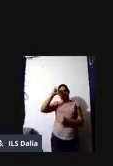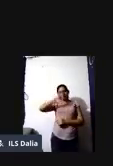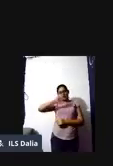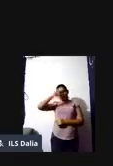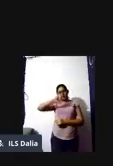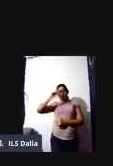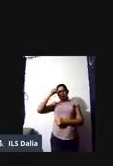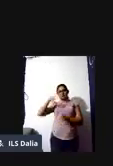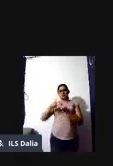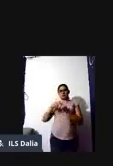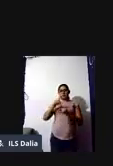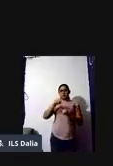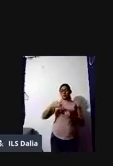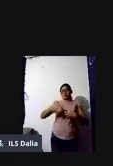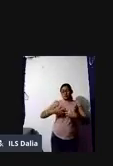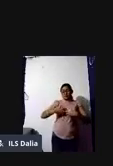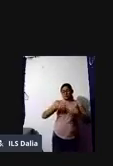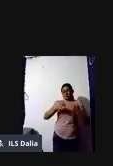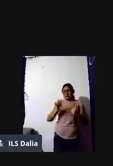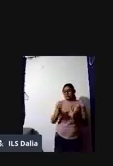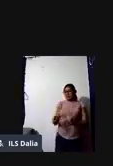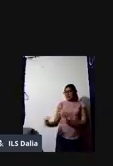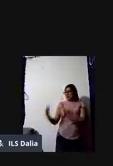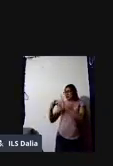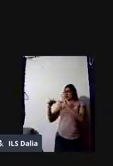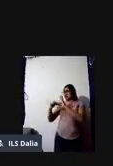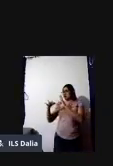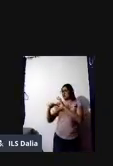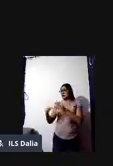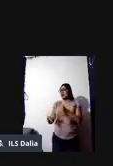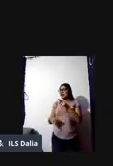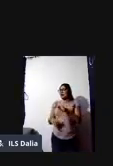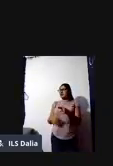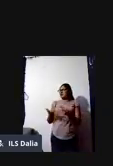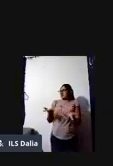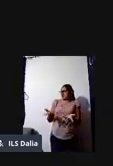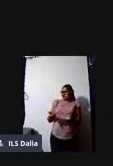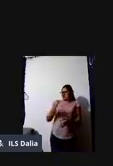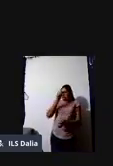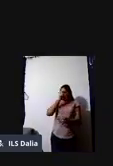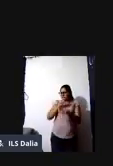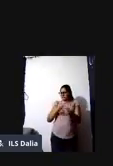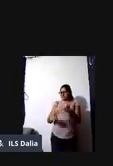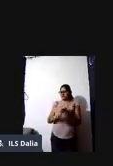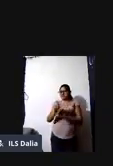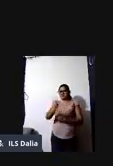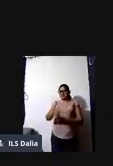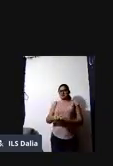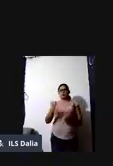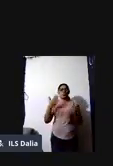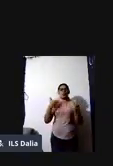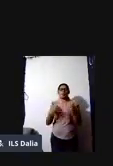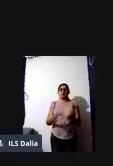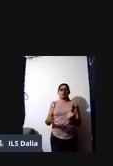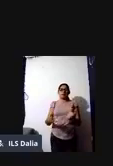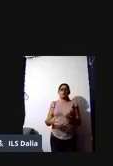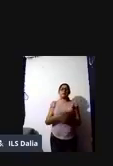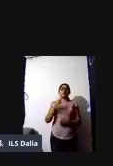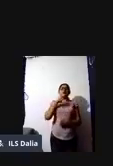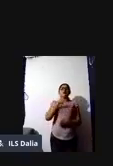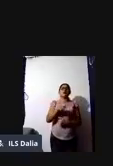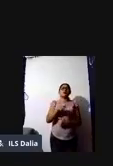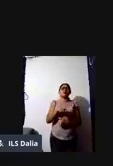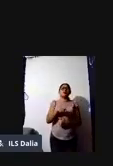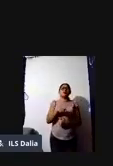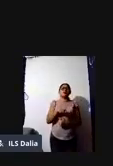atender, pero para nada, el contexto real de tu problemática. Porque lo que está soltando es